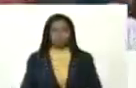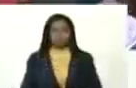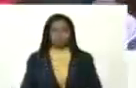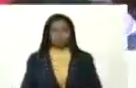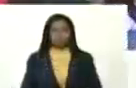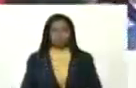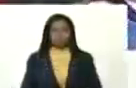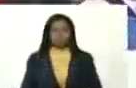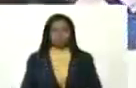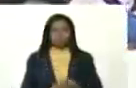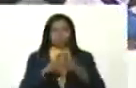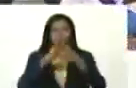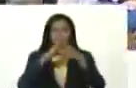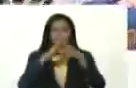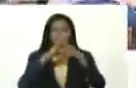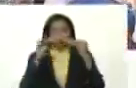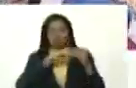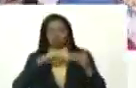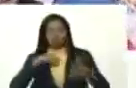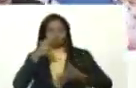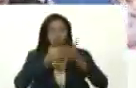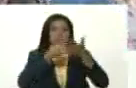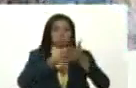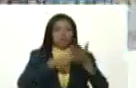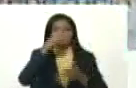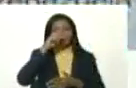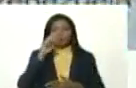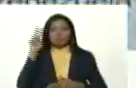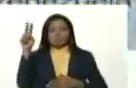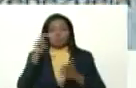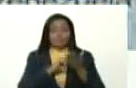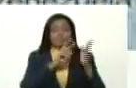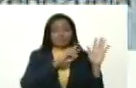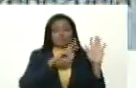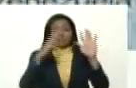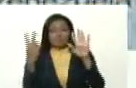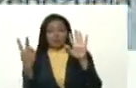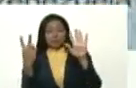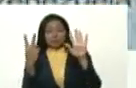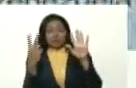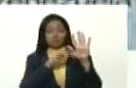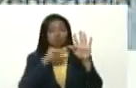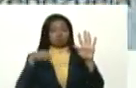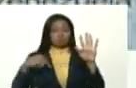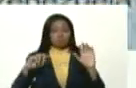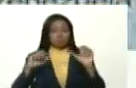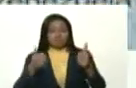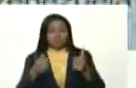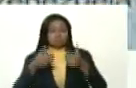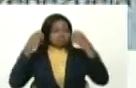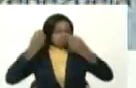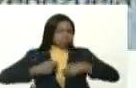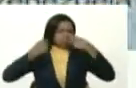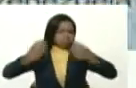en toda esta batalla. Año 2017, no se olviden, estábamos en plena guarimba.